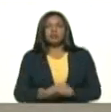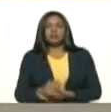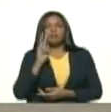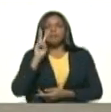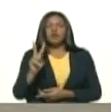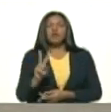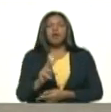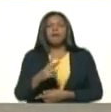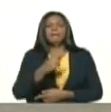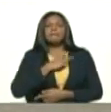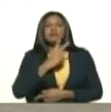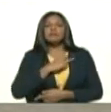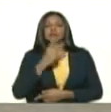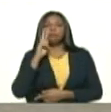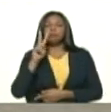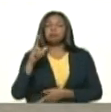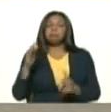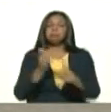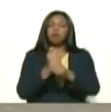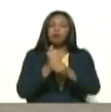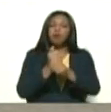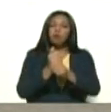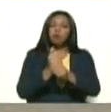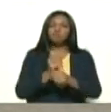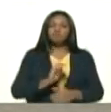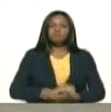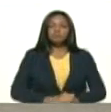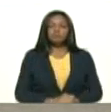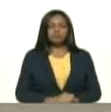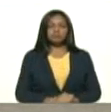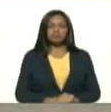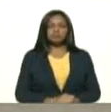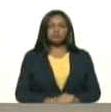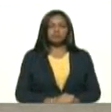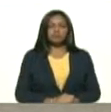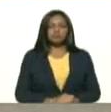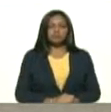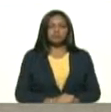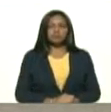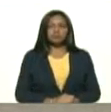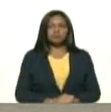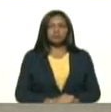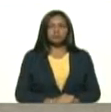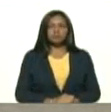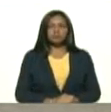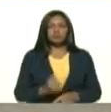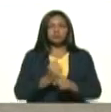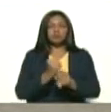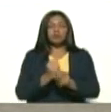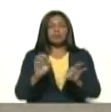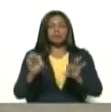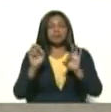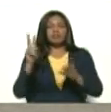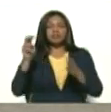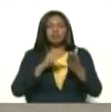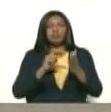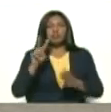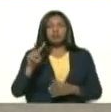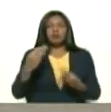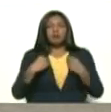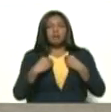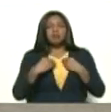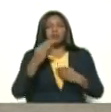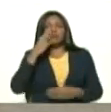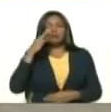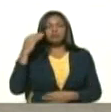Venevisión me encontré con un trabajo del 2002, La vida de José